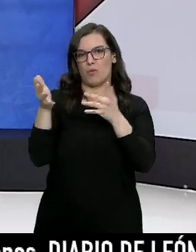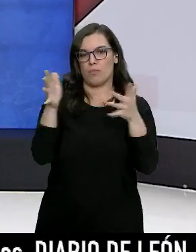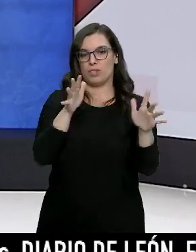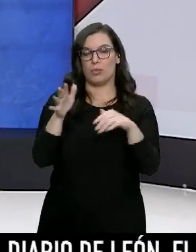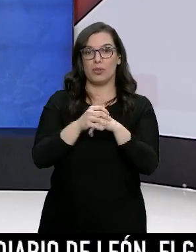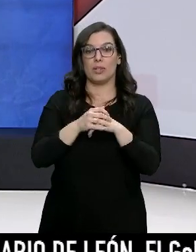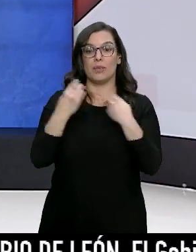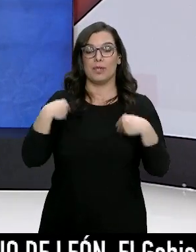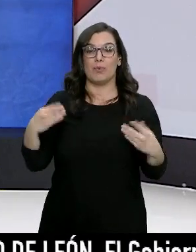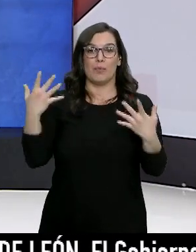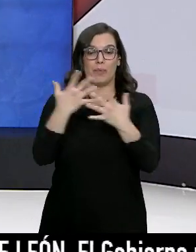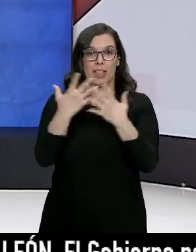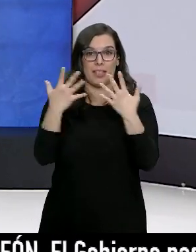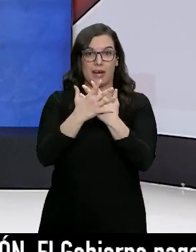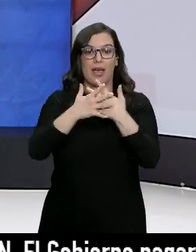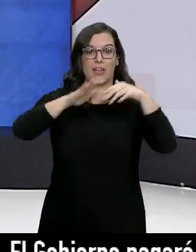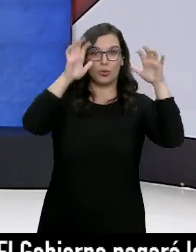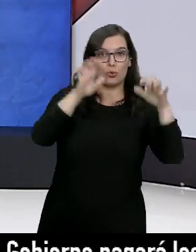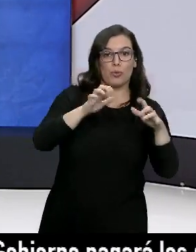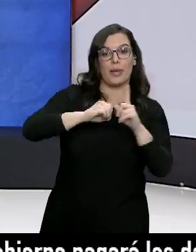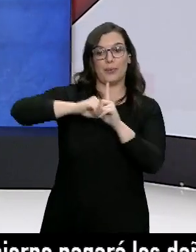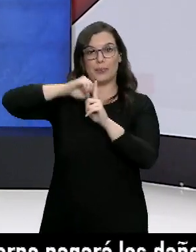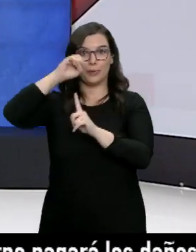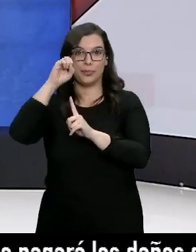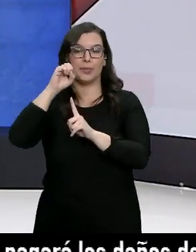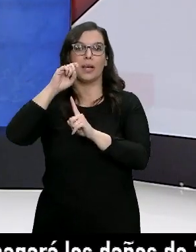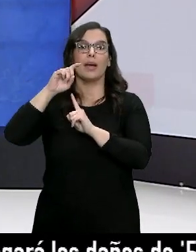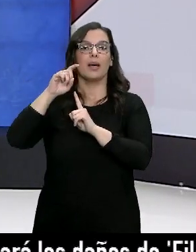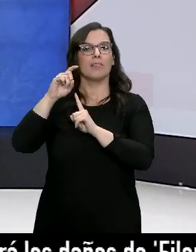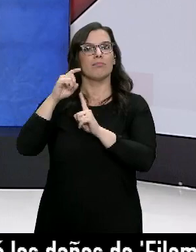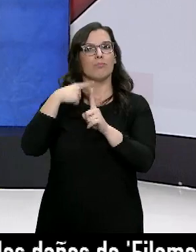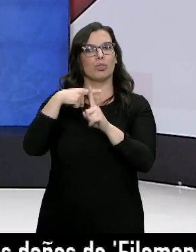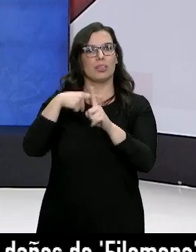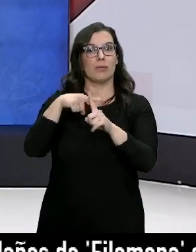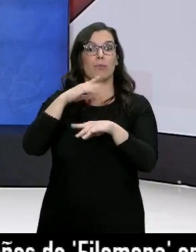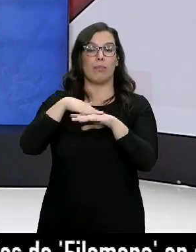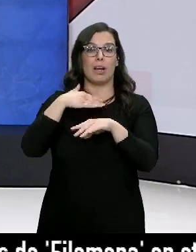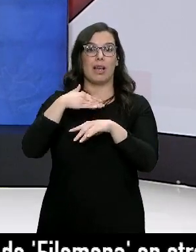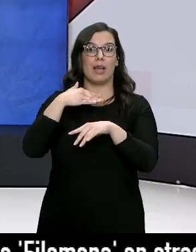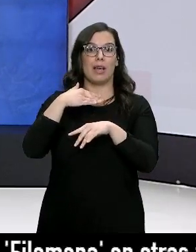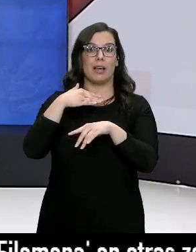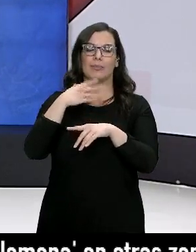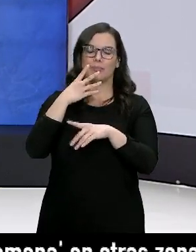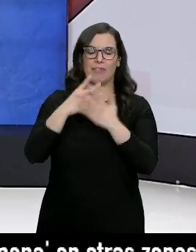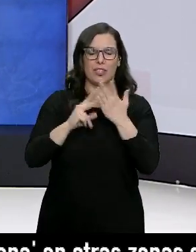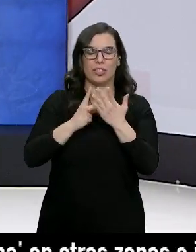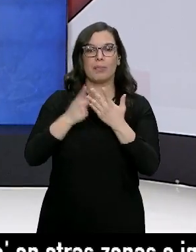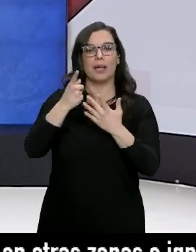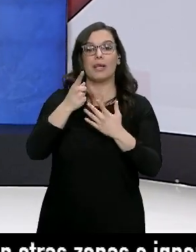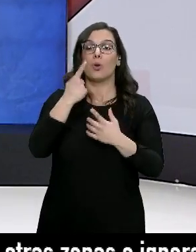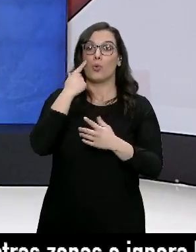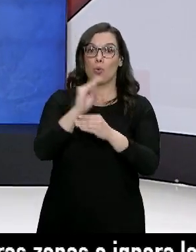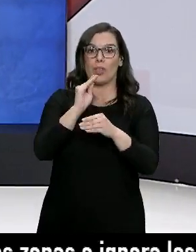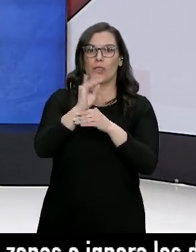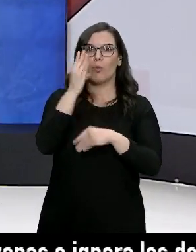dos fenómenos, esta combinación de lluvias y temperaturas más altas van a favorecer los deshielos, así que vamos a ver dónde tenemos que estar pendientes en el